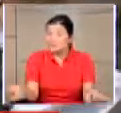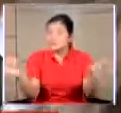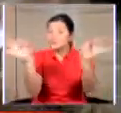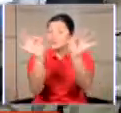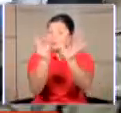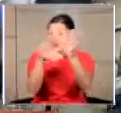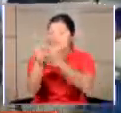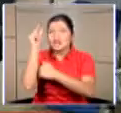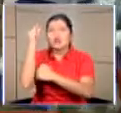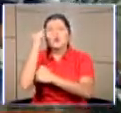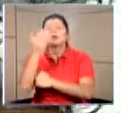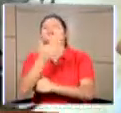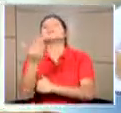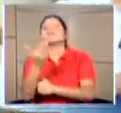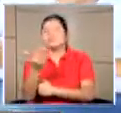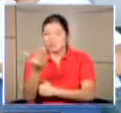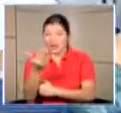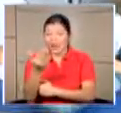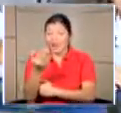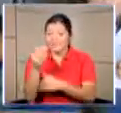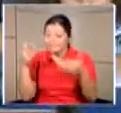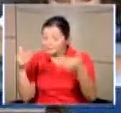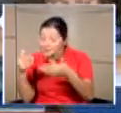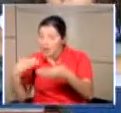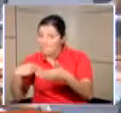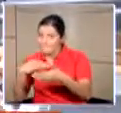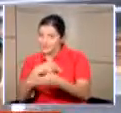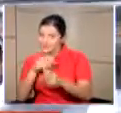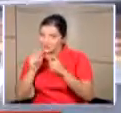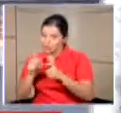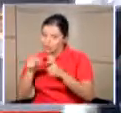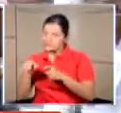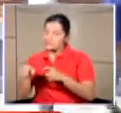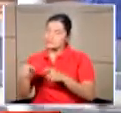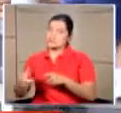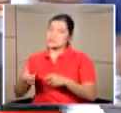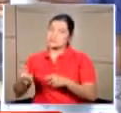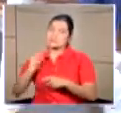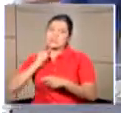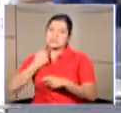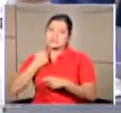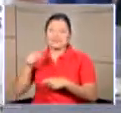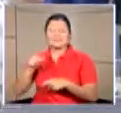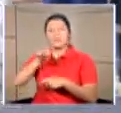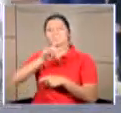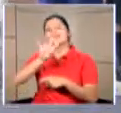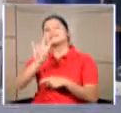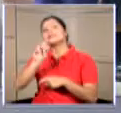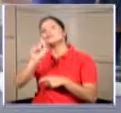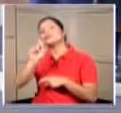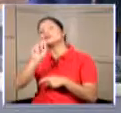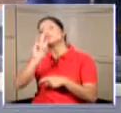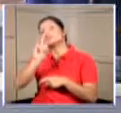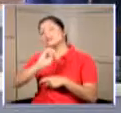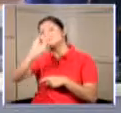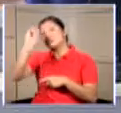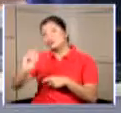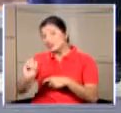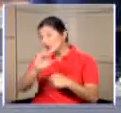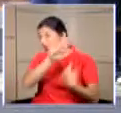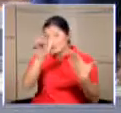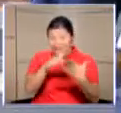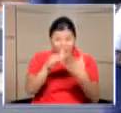del Estado es la que corresponde al Ministerio de Educación Pública, ya que consume un 27,6% del total